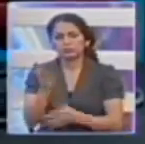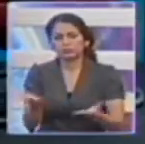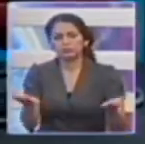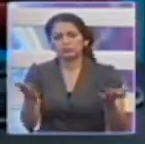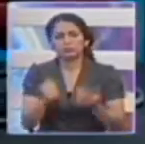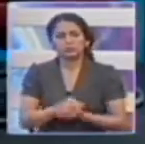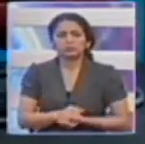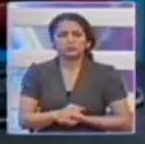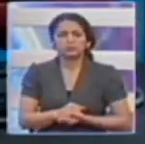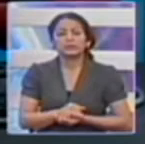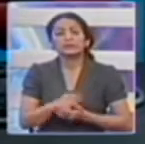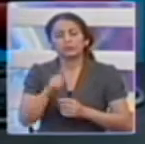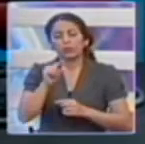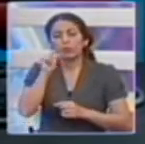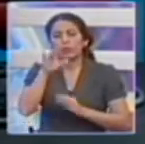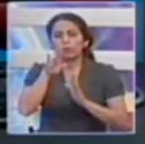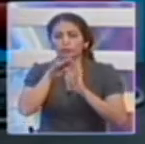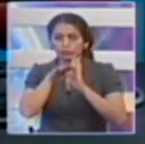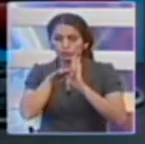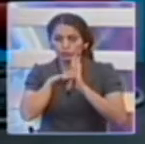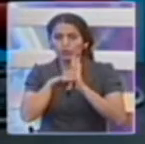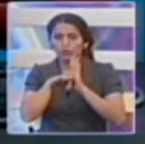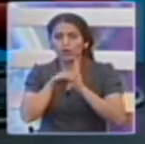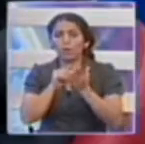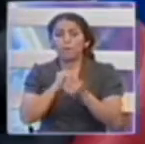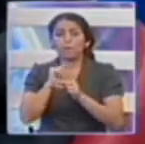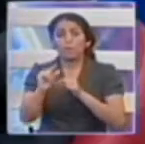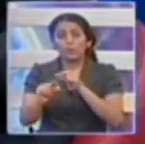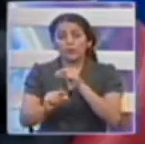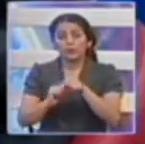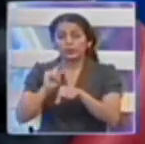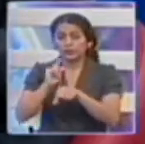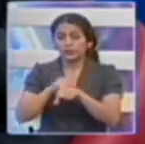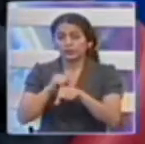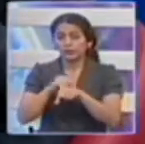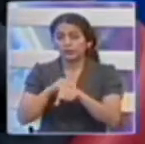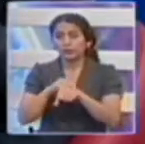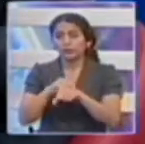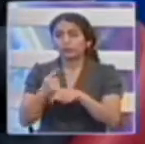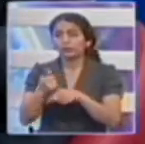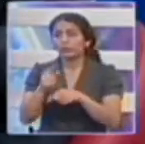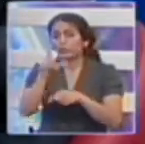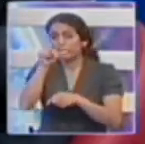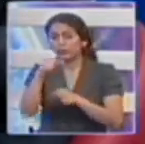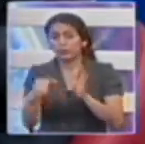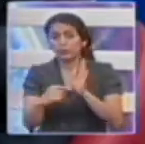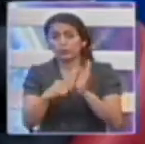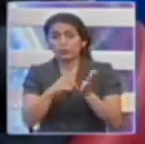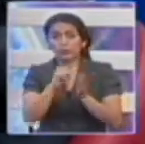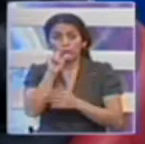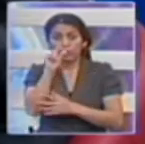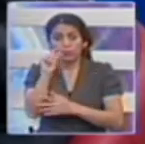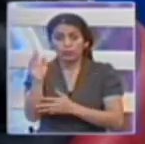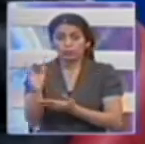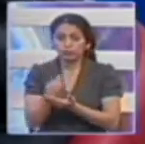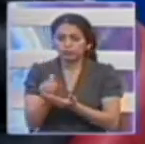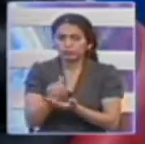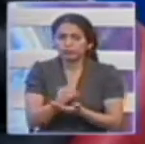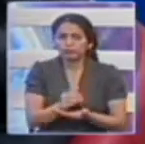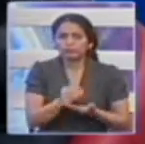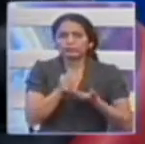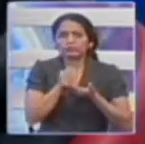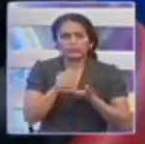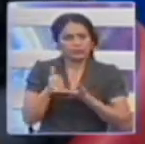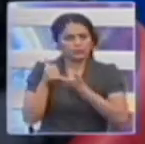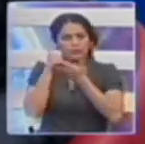todas hay que reducirlo, pero también en el corto plazo se puede lograr mayor recaudación tributaria e ir solventando la carga que tiene el gobierno en cuanto a